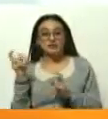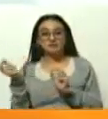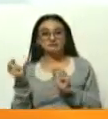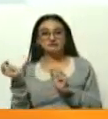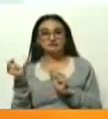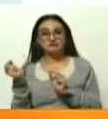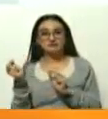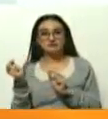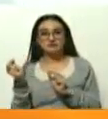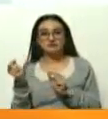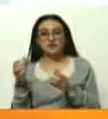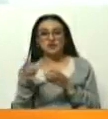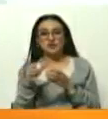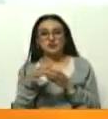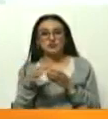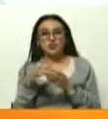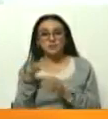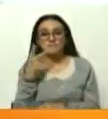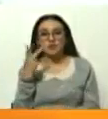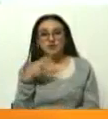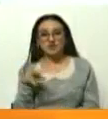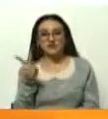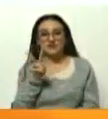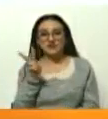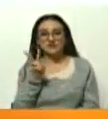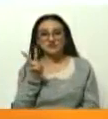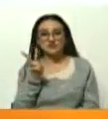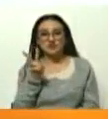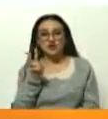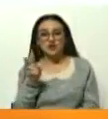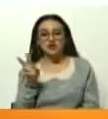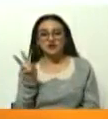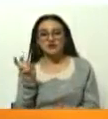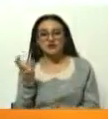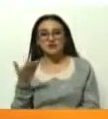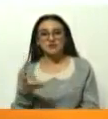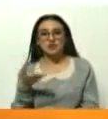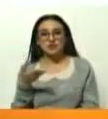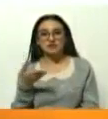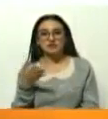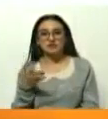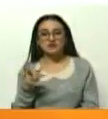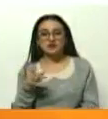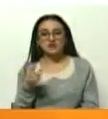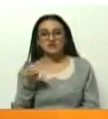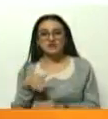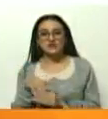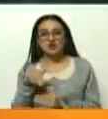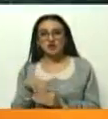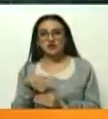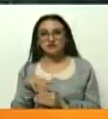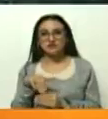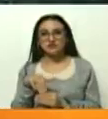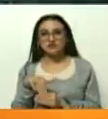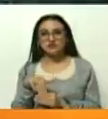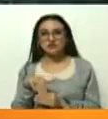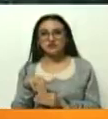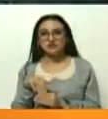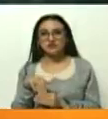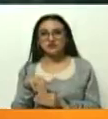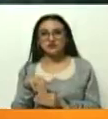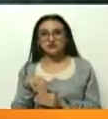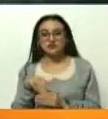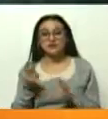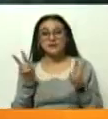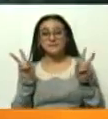estos factores de la vida política de Venezuela que tienen un caudal importante en la votación electoral.